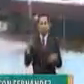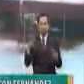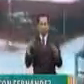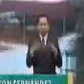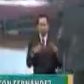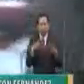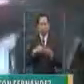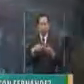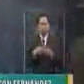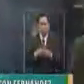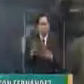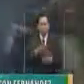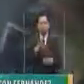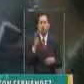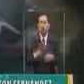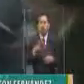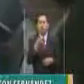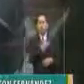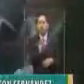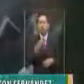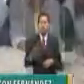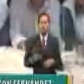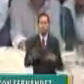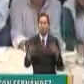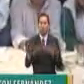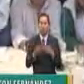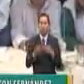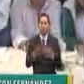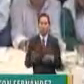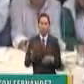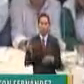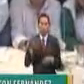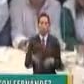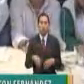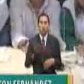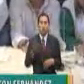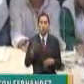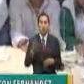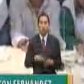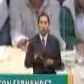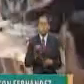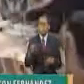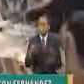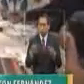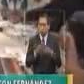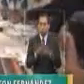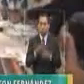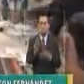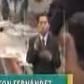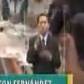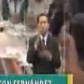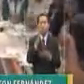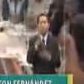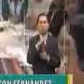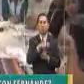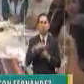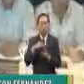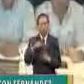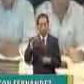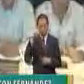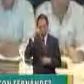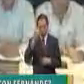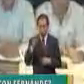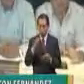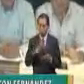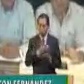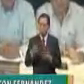protestas lideradas por los exprefectos opositores que en 2008 formaron la denominada Media Luna, que buscó alejar a los departamentos de